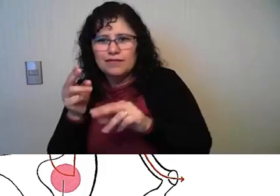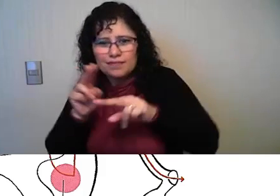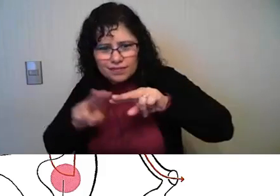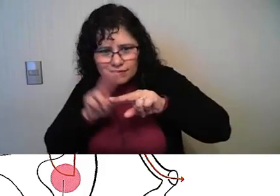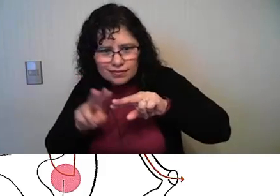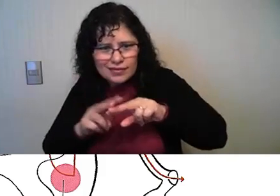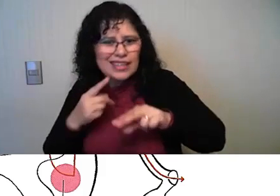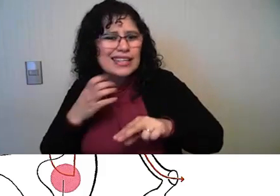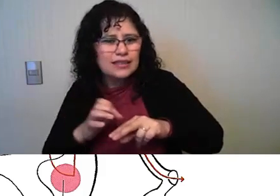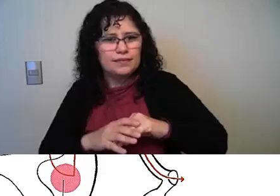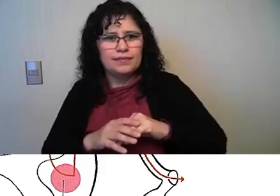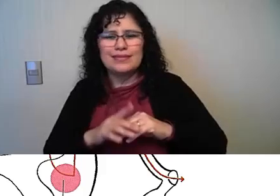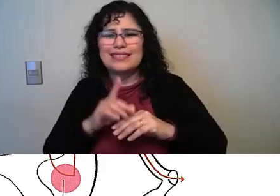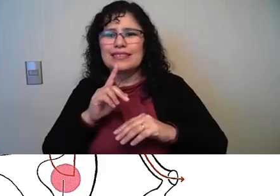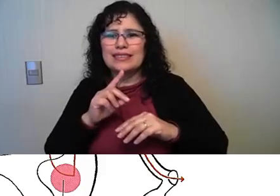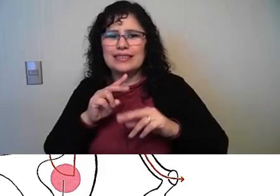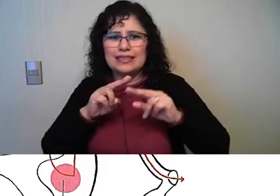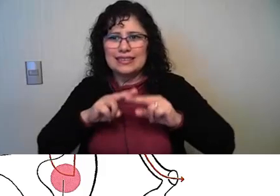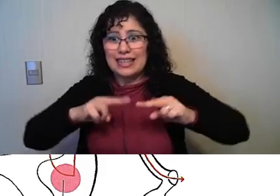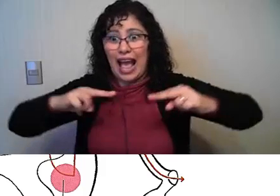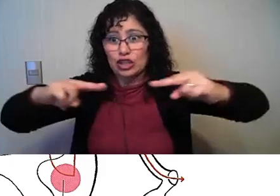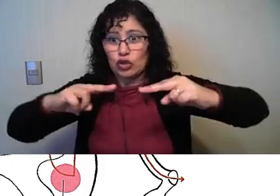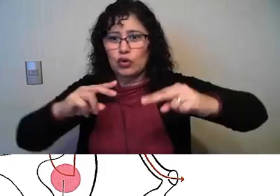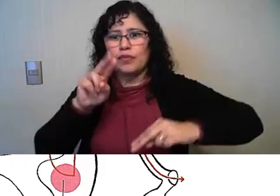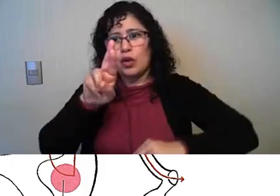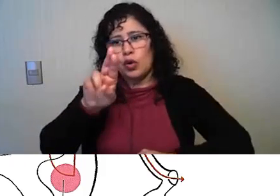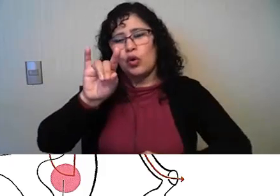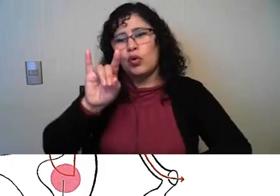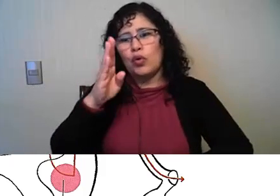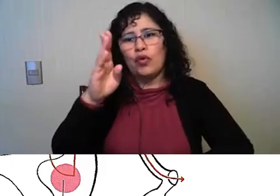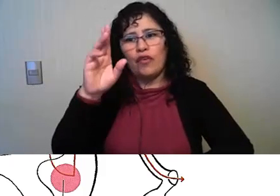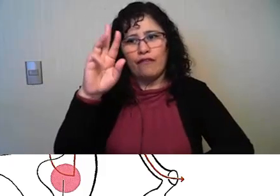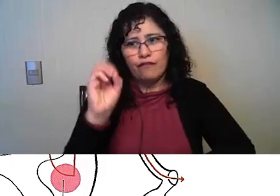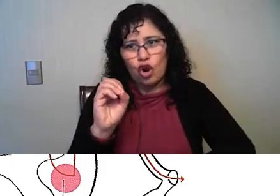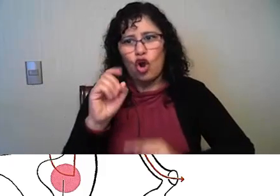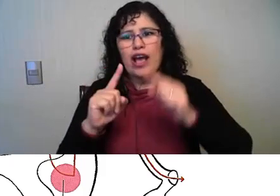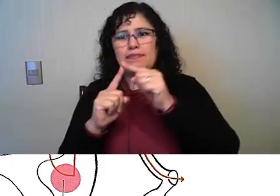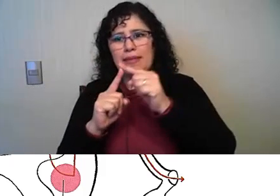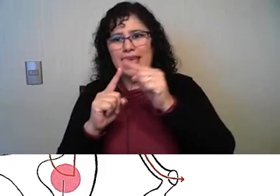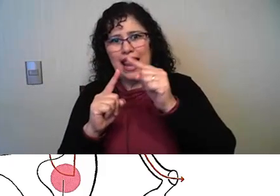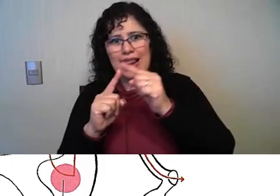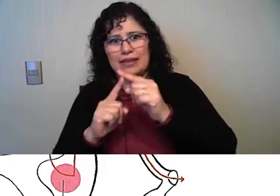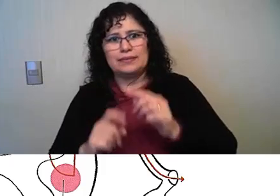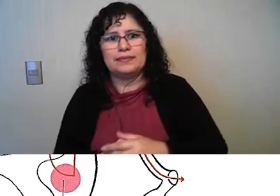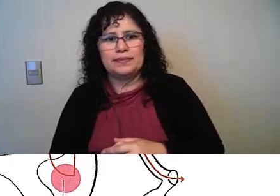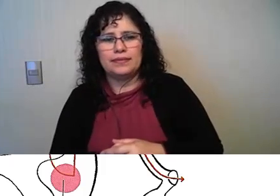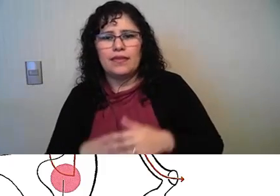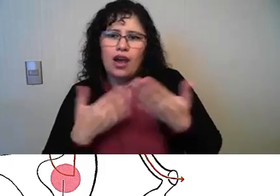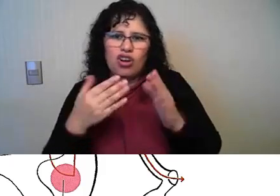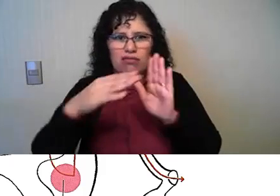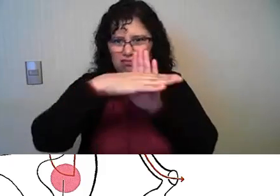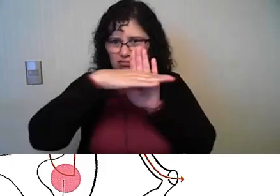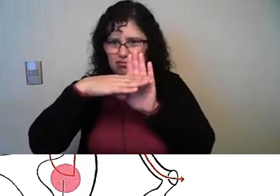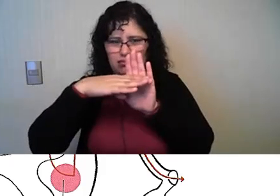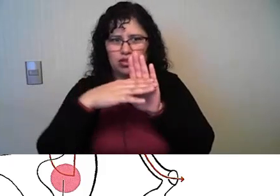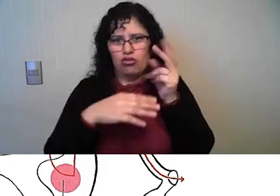que se llama rubro espinal. Bueno, es lógico pensar que si hay dos porciones vamos a tener dos tipos diferentes